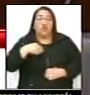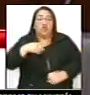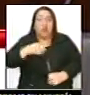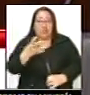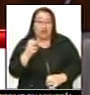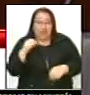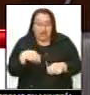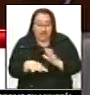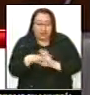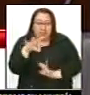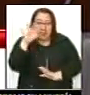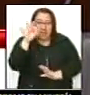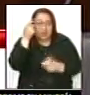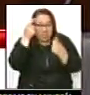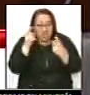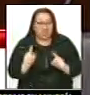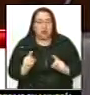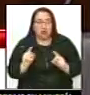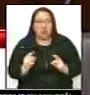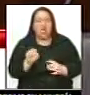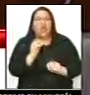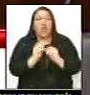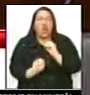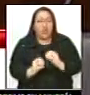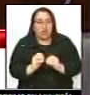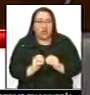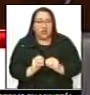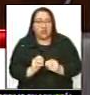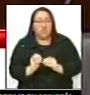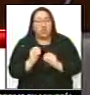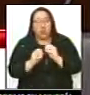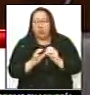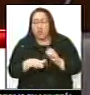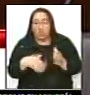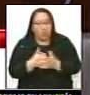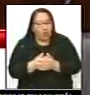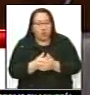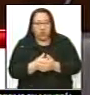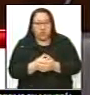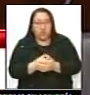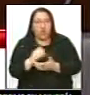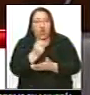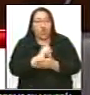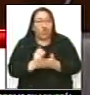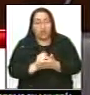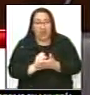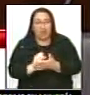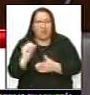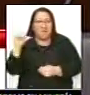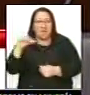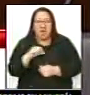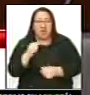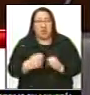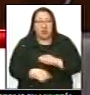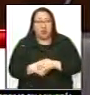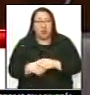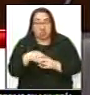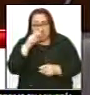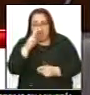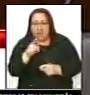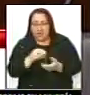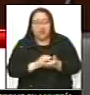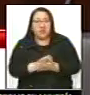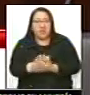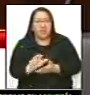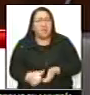aquí salga una decisión política de corregir, de enmendar todos los contratos trafa que se han hecho en el Perú. Ese es el